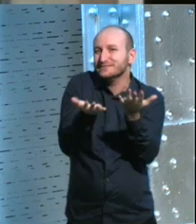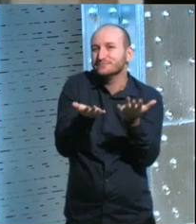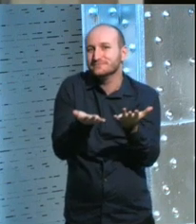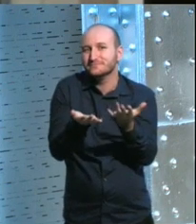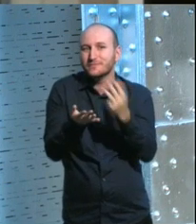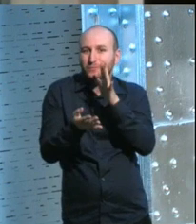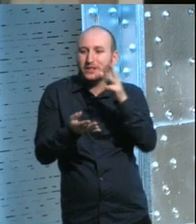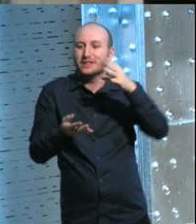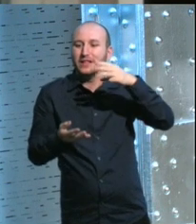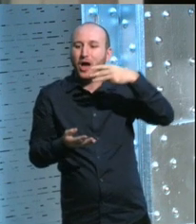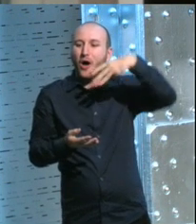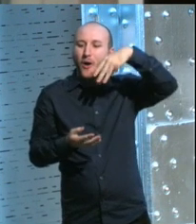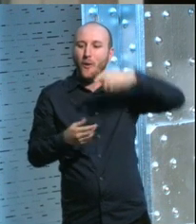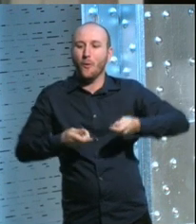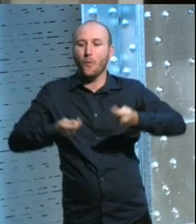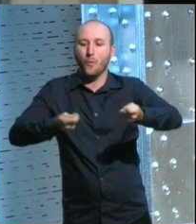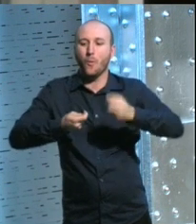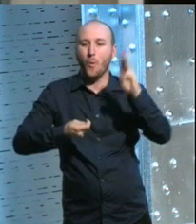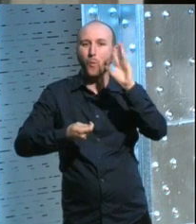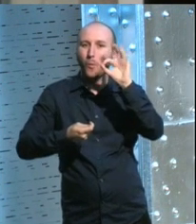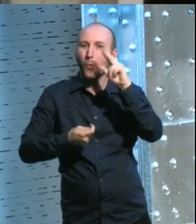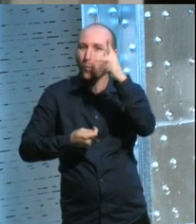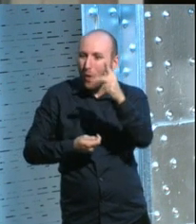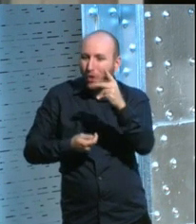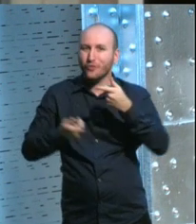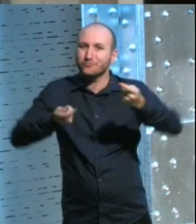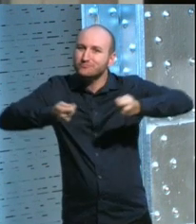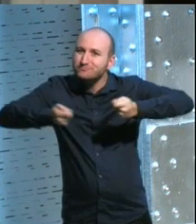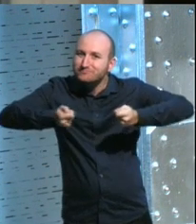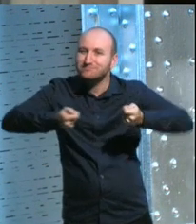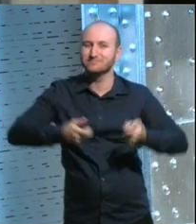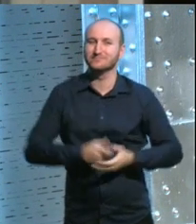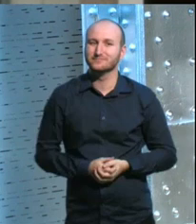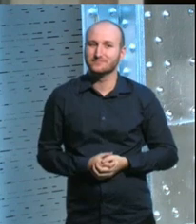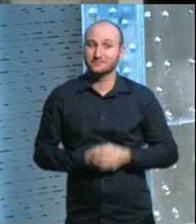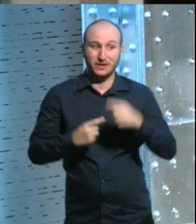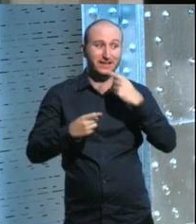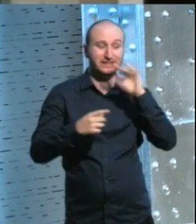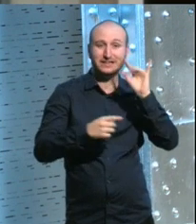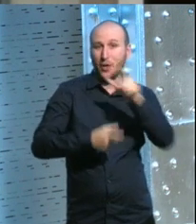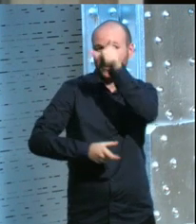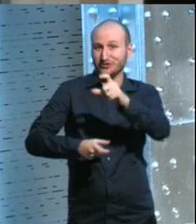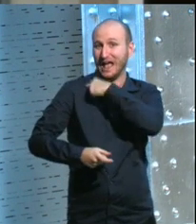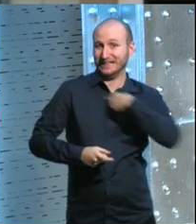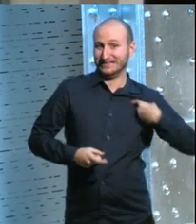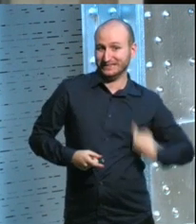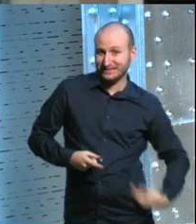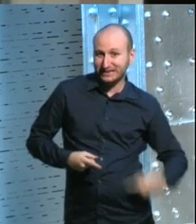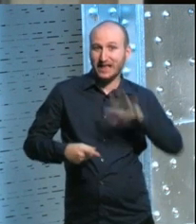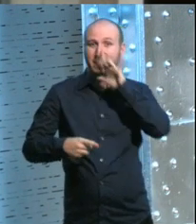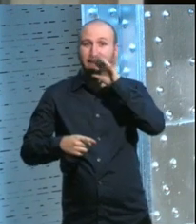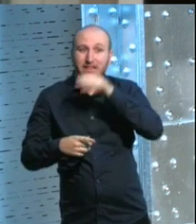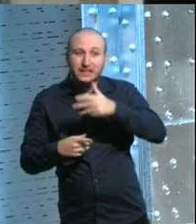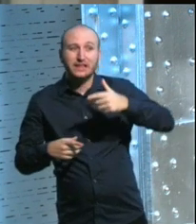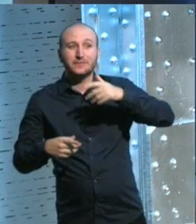Un wok. El wok, que es la paellera china. Entonces se llama wajan bolik,